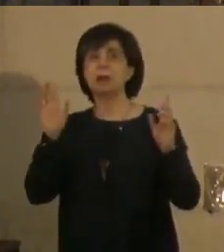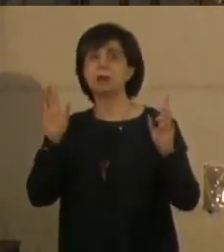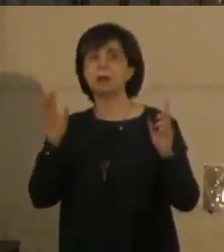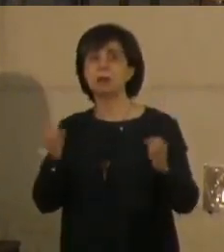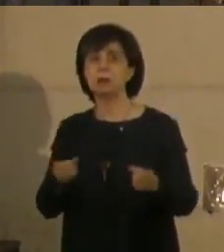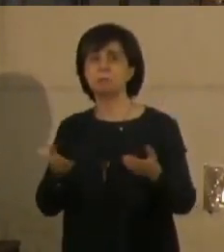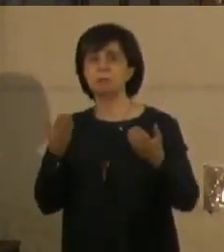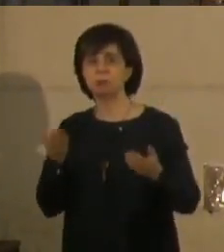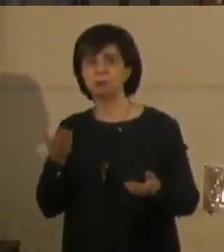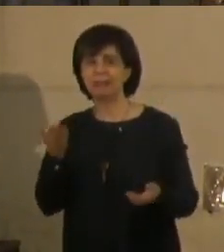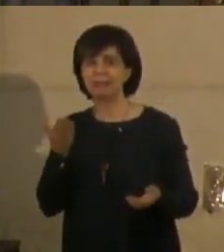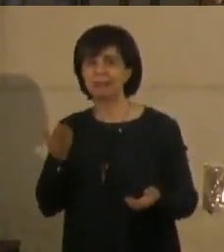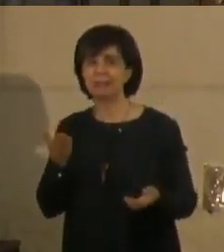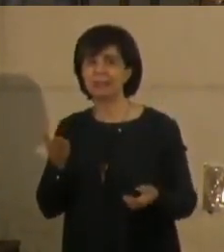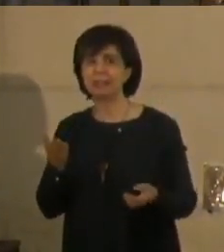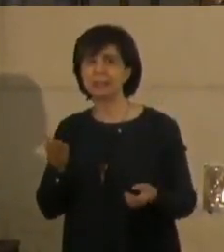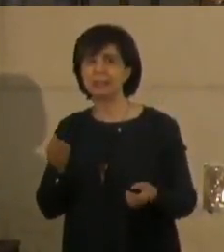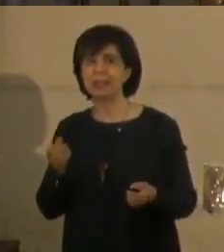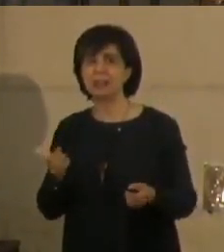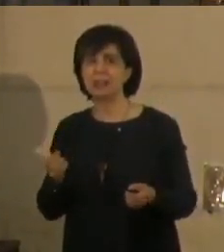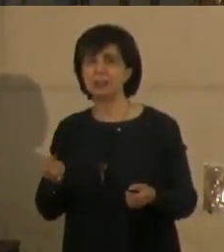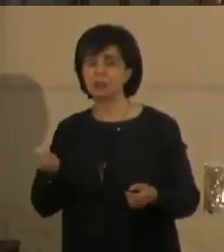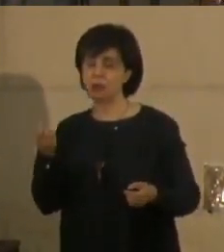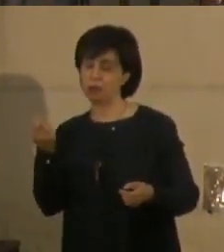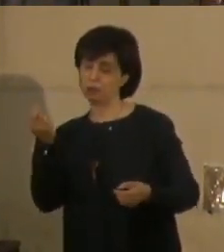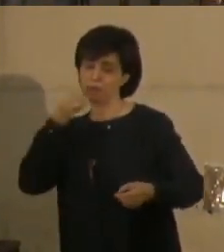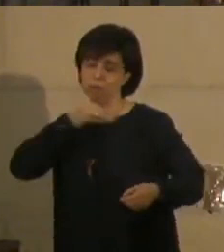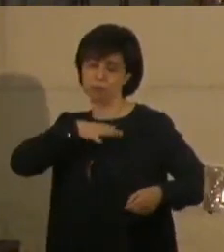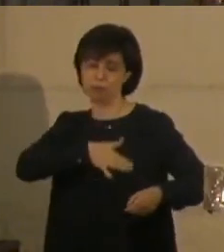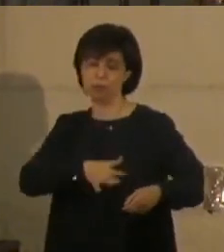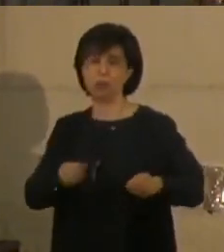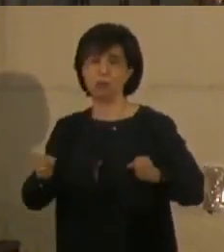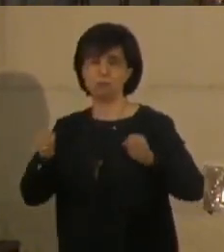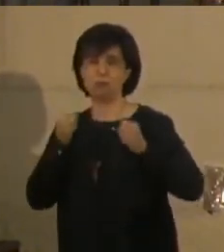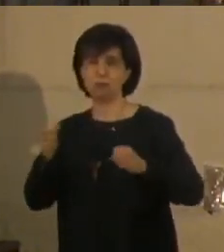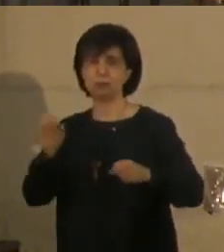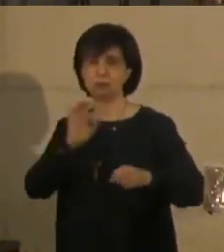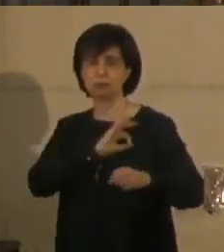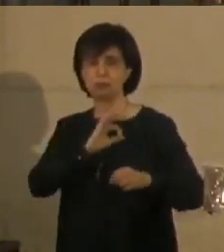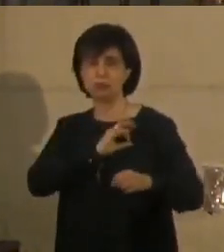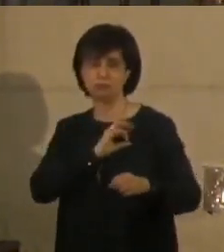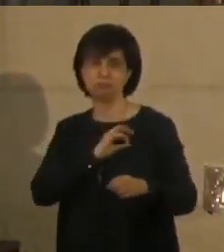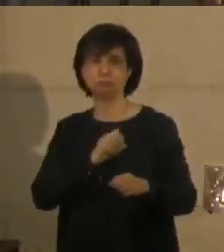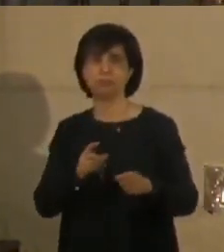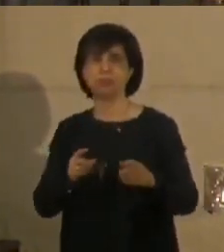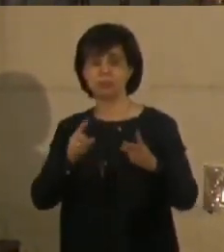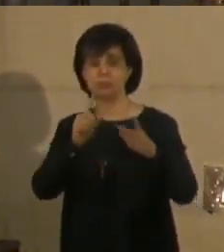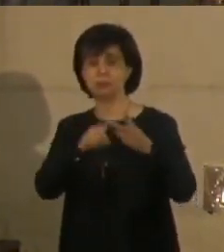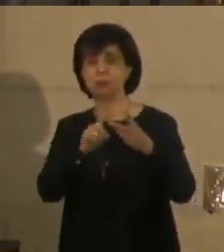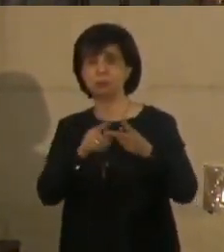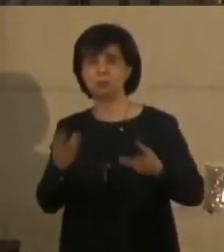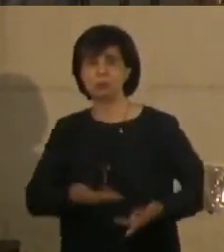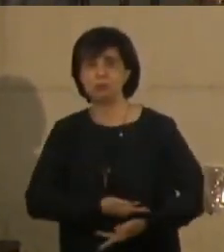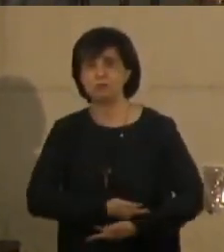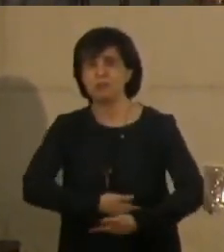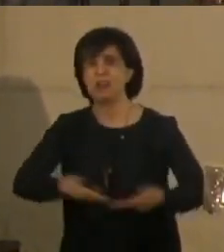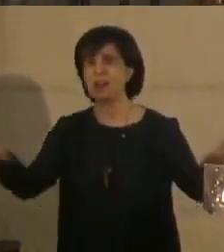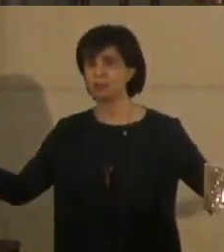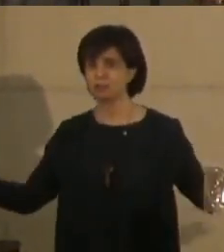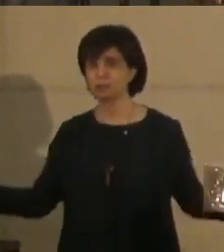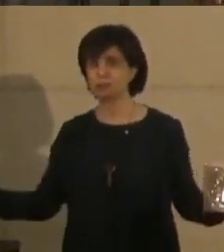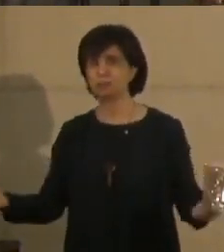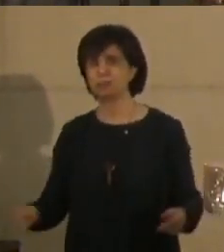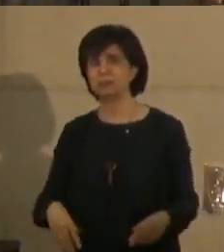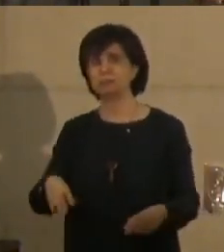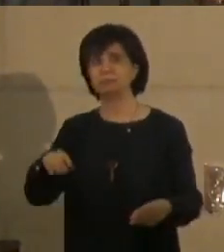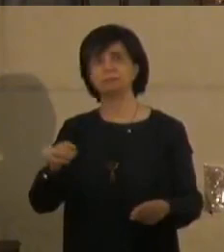es que nos dejemos invadir por la fuerza del Señor. En segundo lugar, confiados.